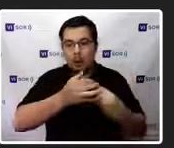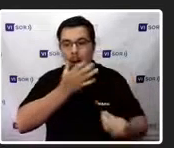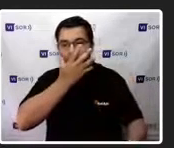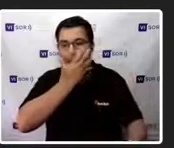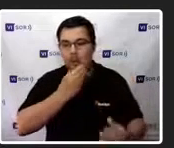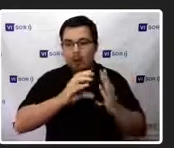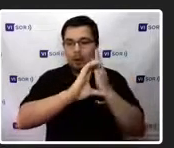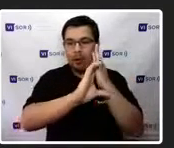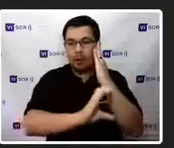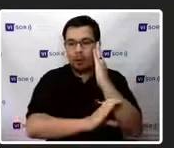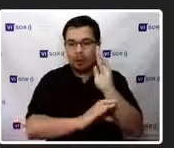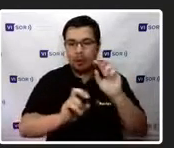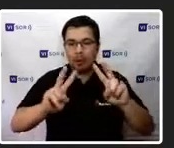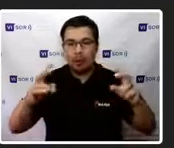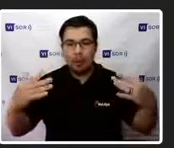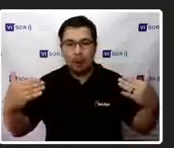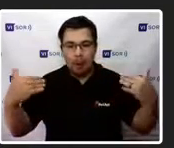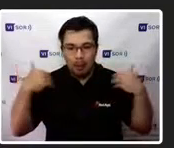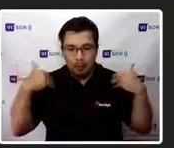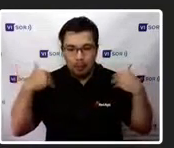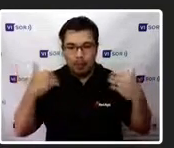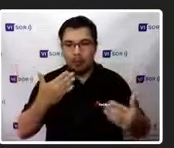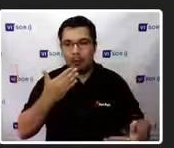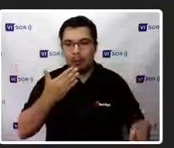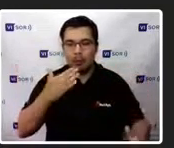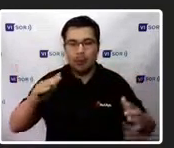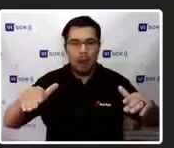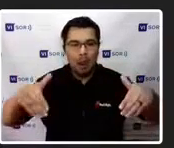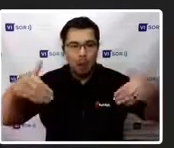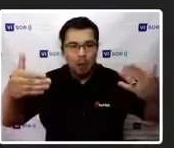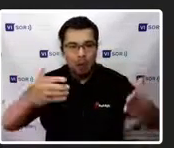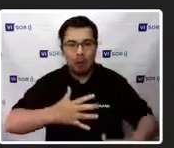en terreno, que mucho nos gusta, y también la otra parte que es